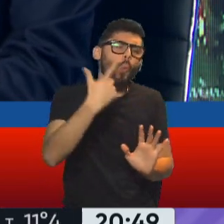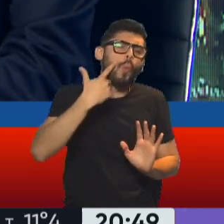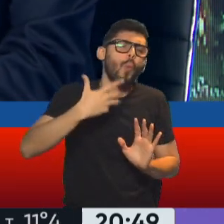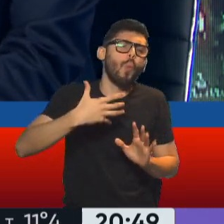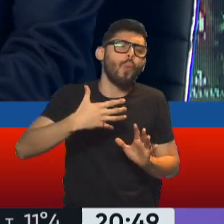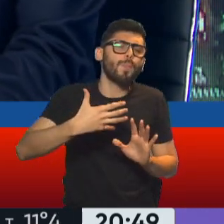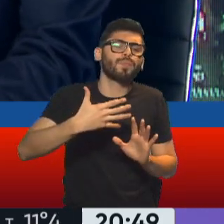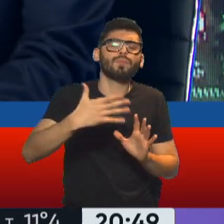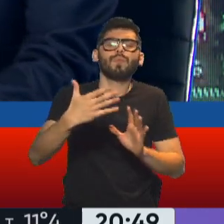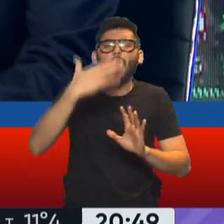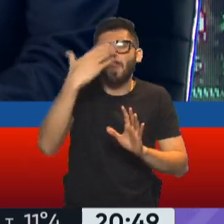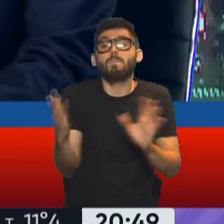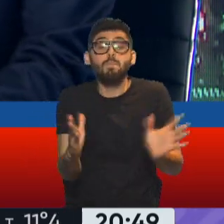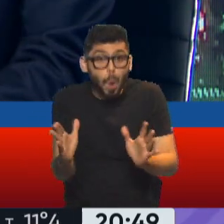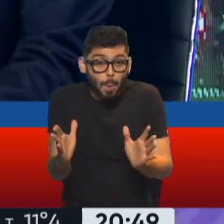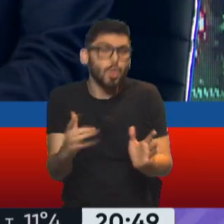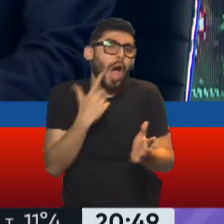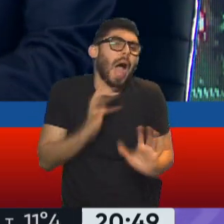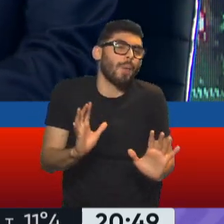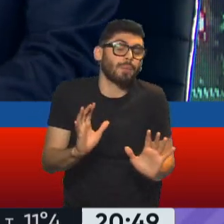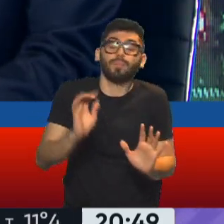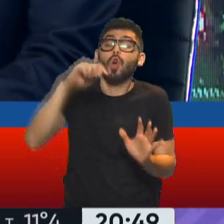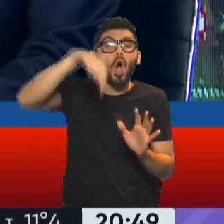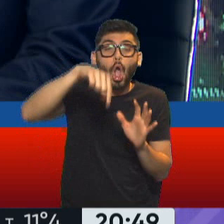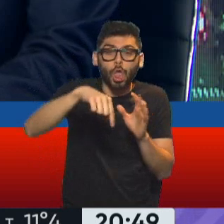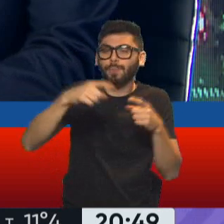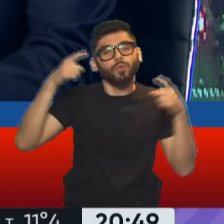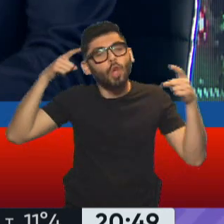considerar oportunamente. Hoy el objetivo es poner